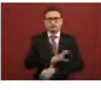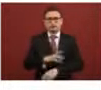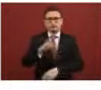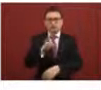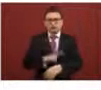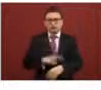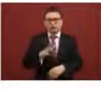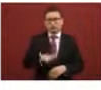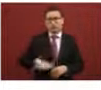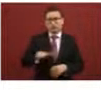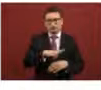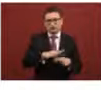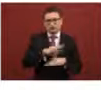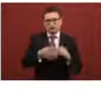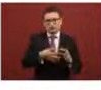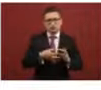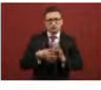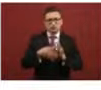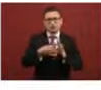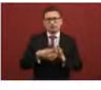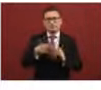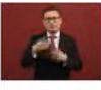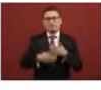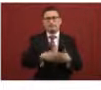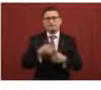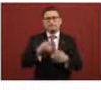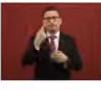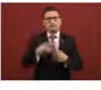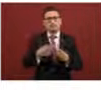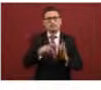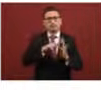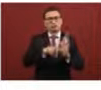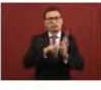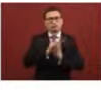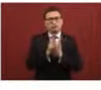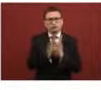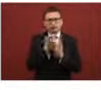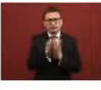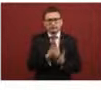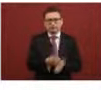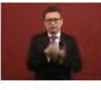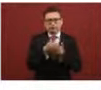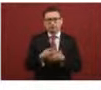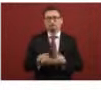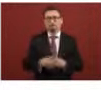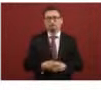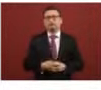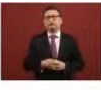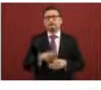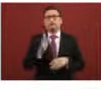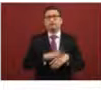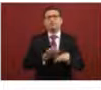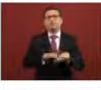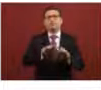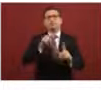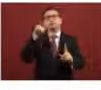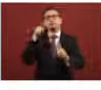unidades contratantes con la generación de un marco normativo flexible. El objetivo final